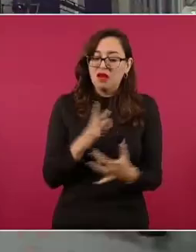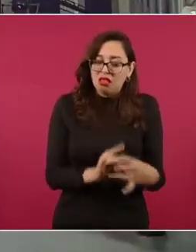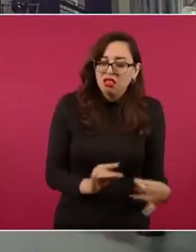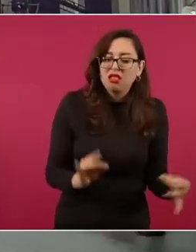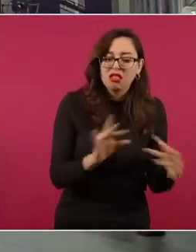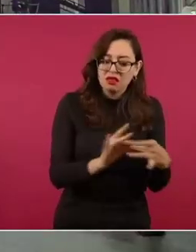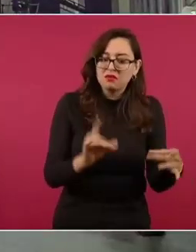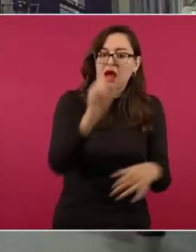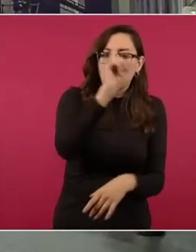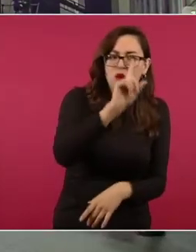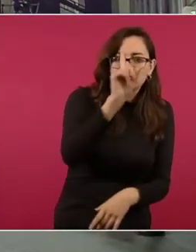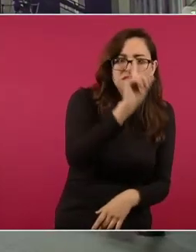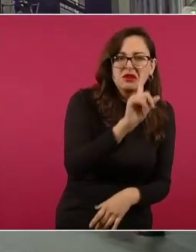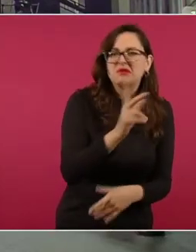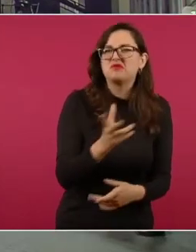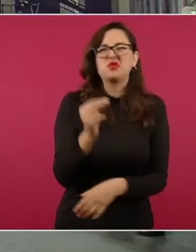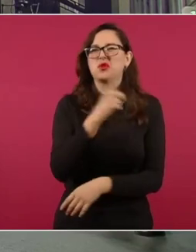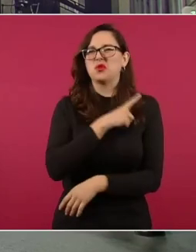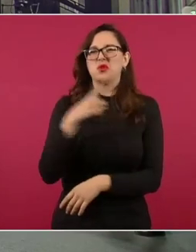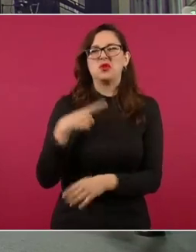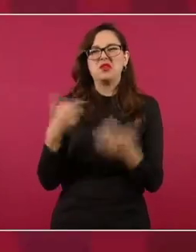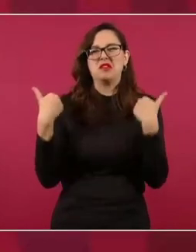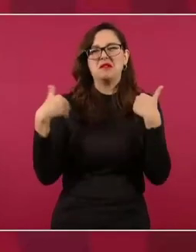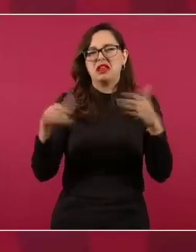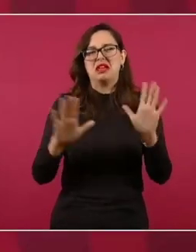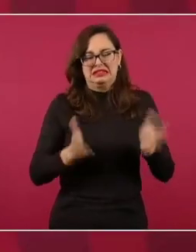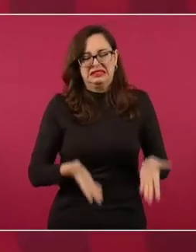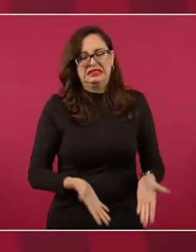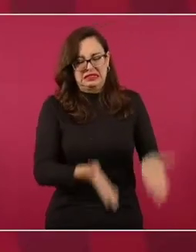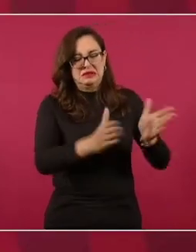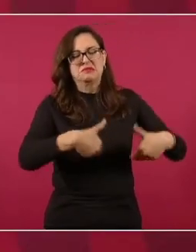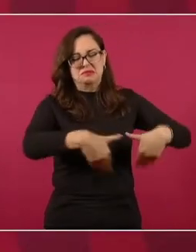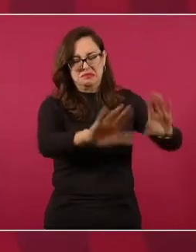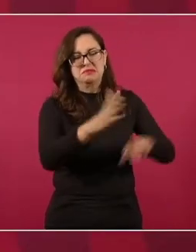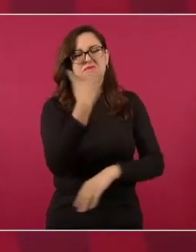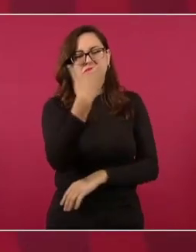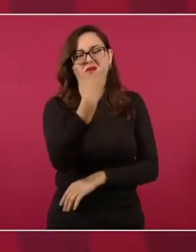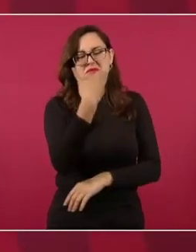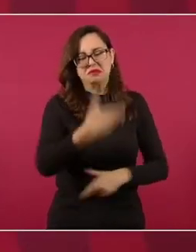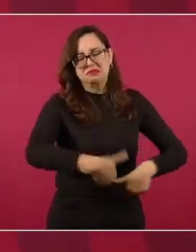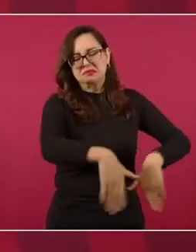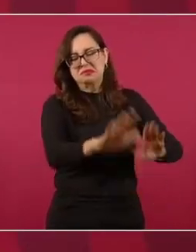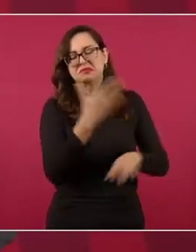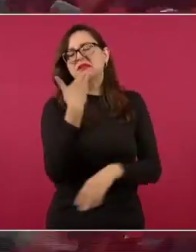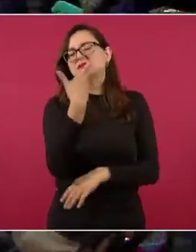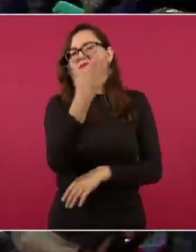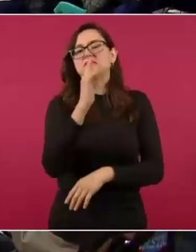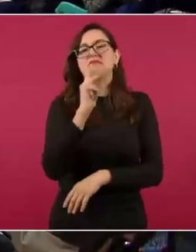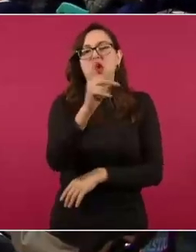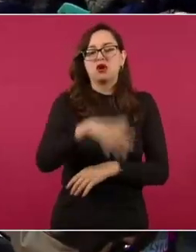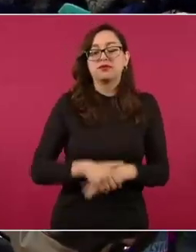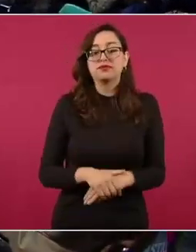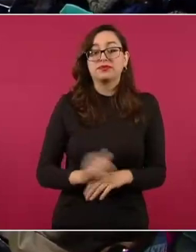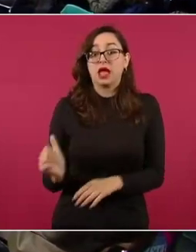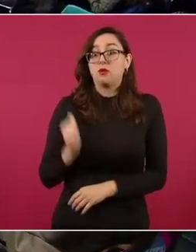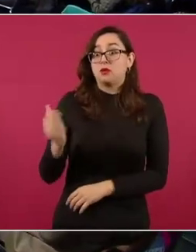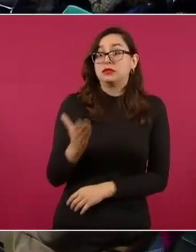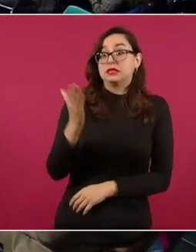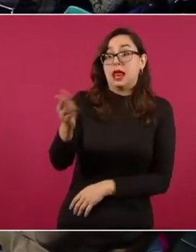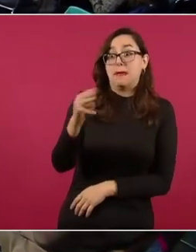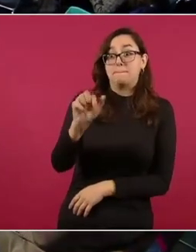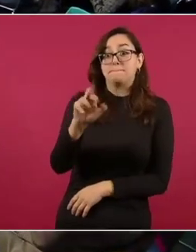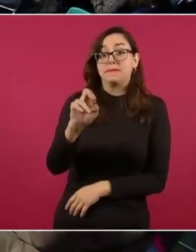Que siguieran mejor su camino, ¿no? Van bien. Sí, van muy bien. Rápidamente, aprovechando también que está el canciller, ha declarado algunas